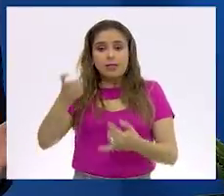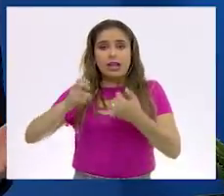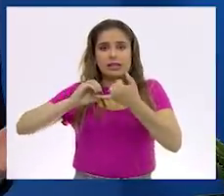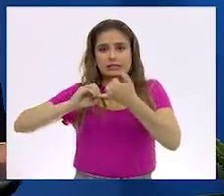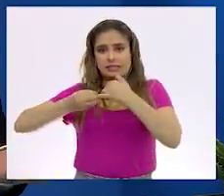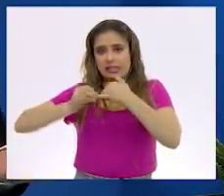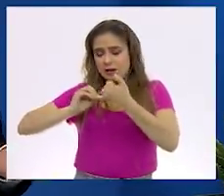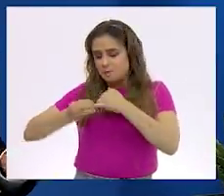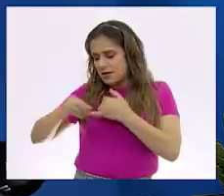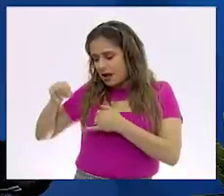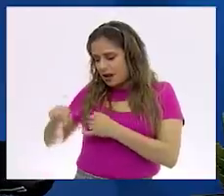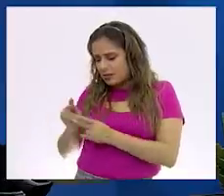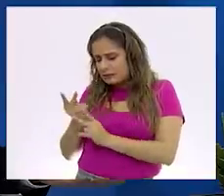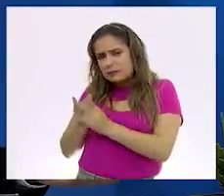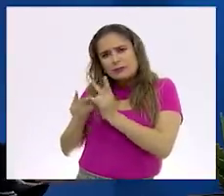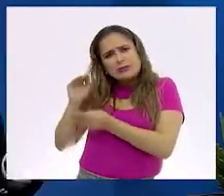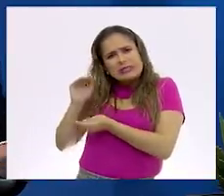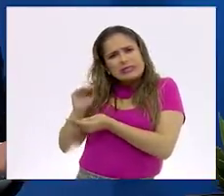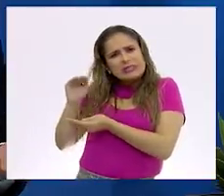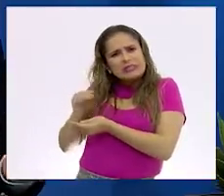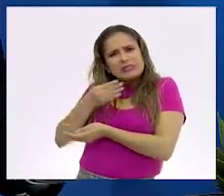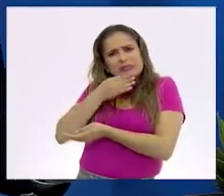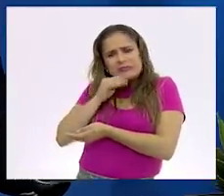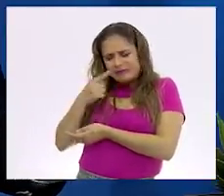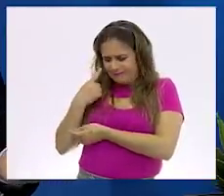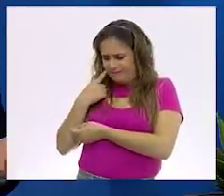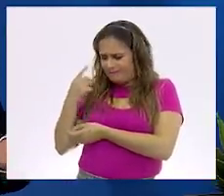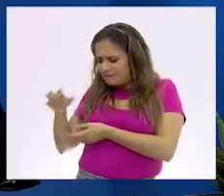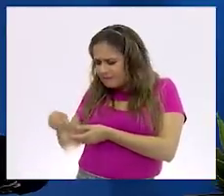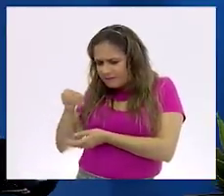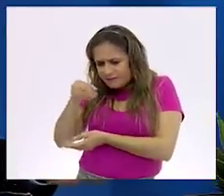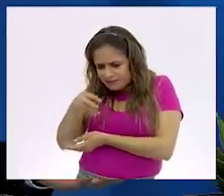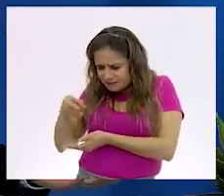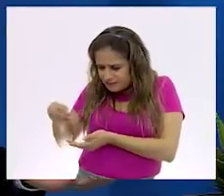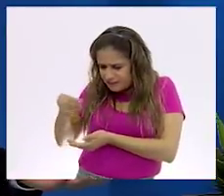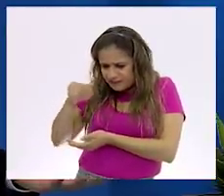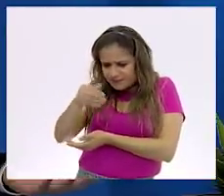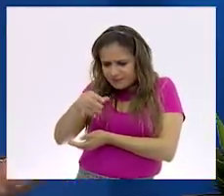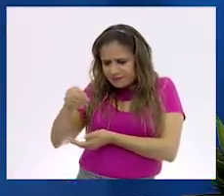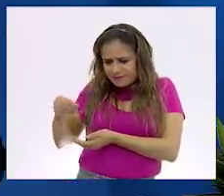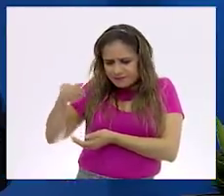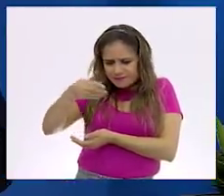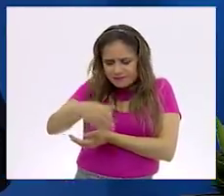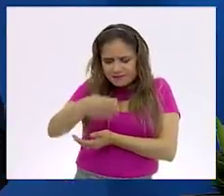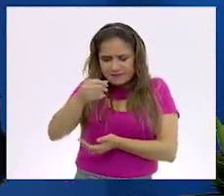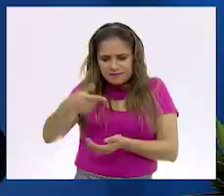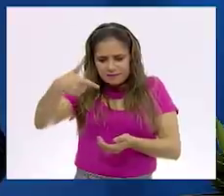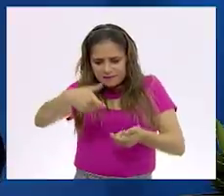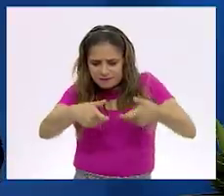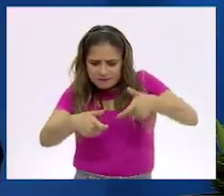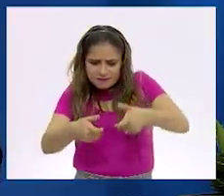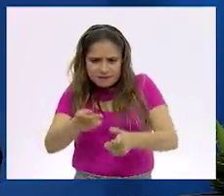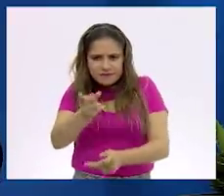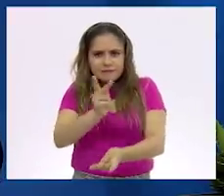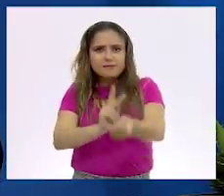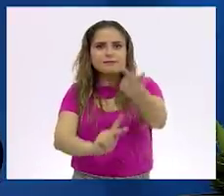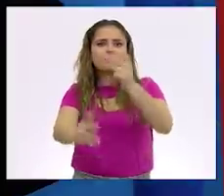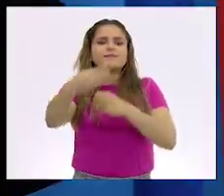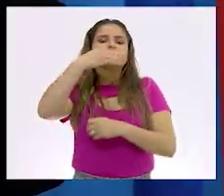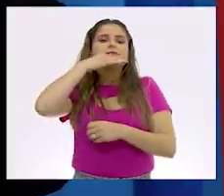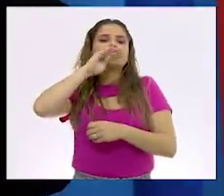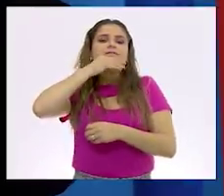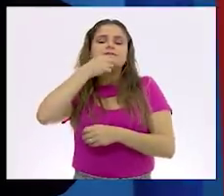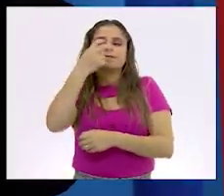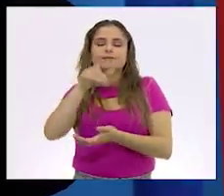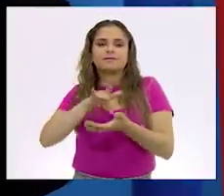alguna manera el conocimiento de la reproducción sexual de las plantas de teocintle. Es verdad, y en la actualidad